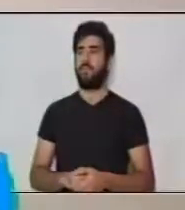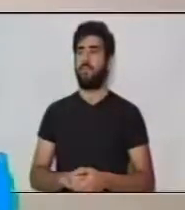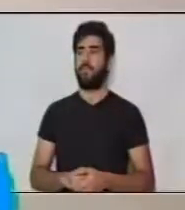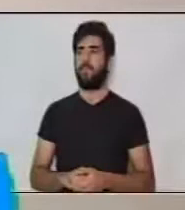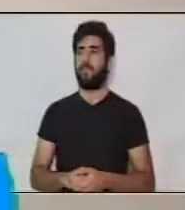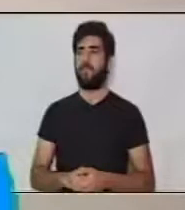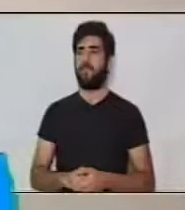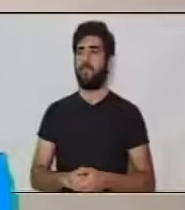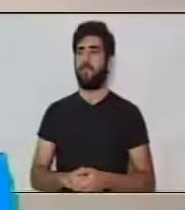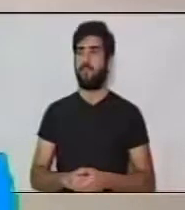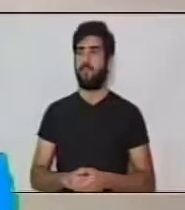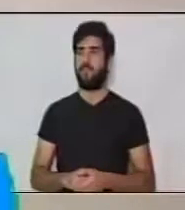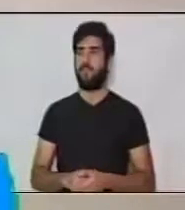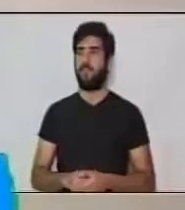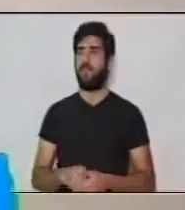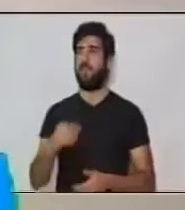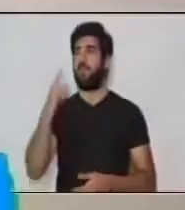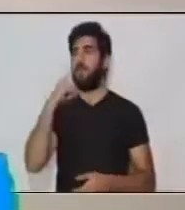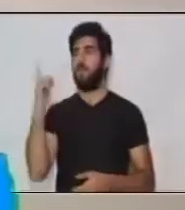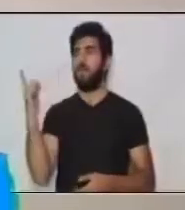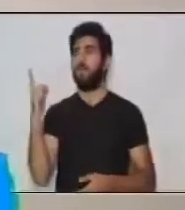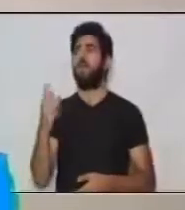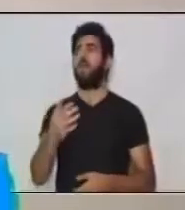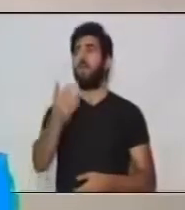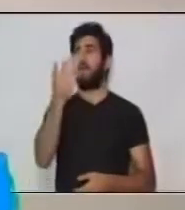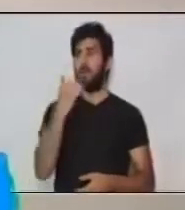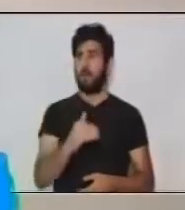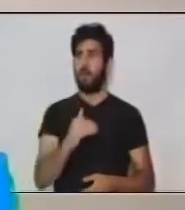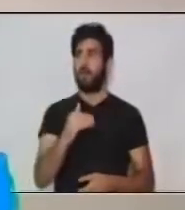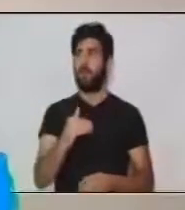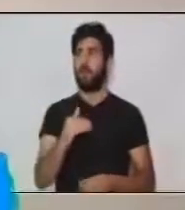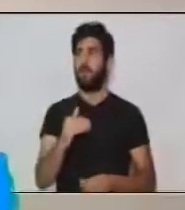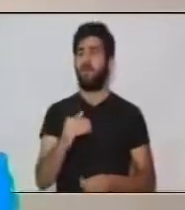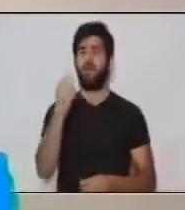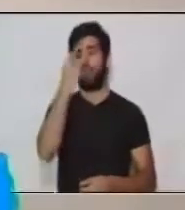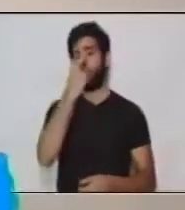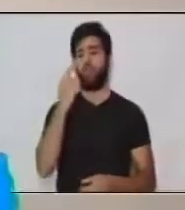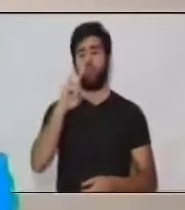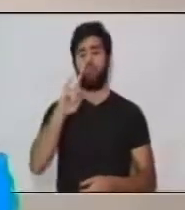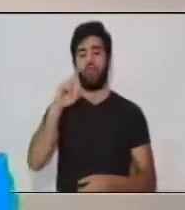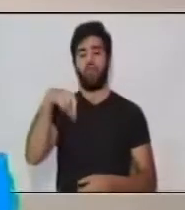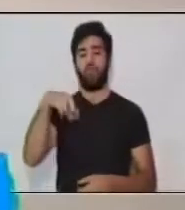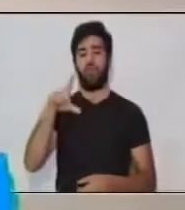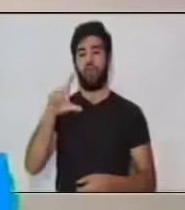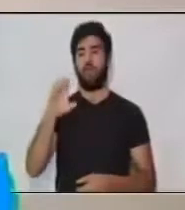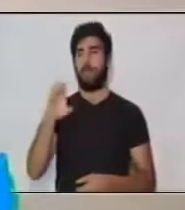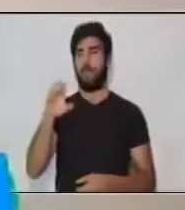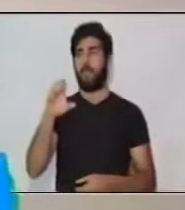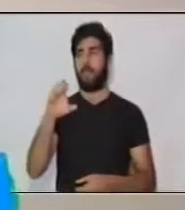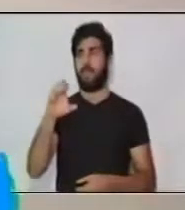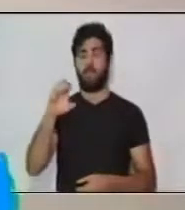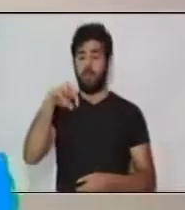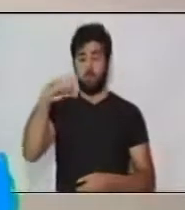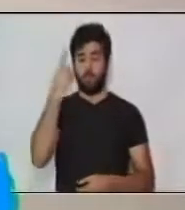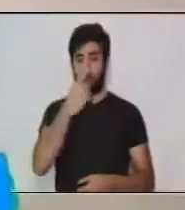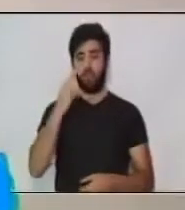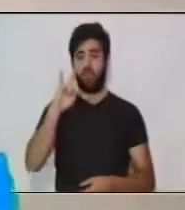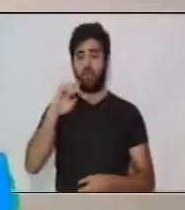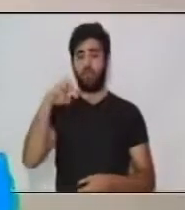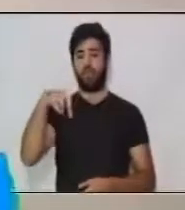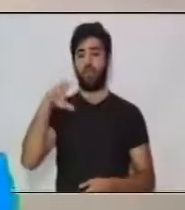suplementario al ángulo dado? Tenemos un ángulo de 50 grados. ¿Cuál será el ángulo suplementario?